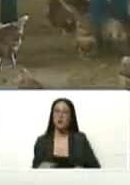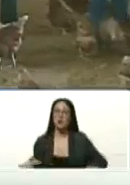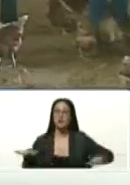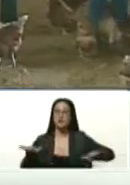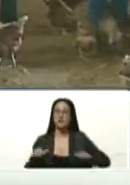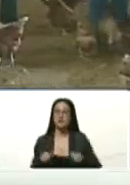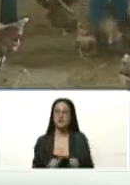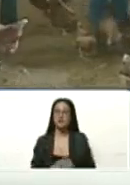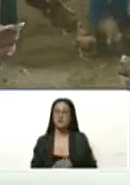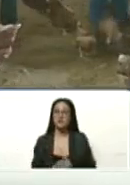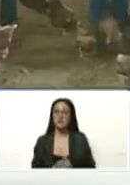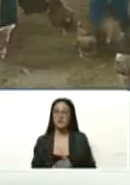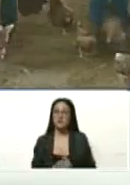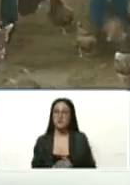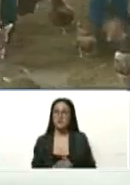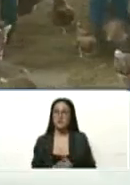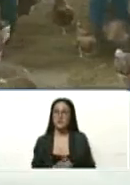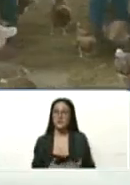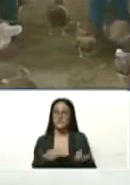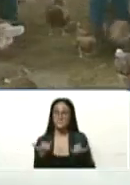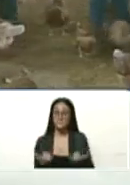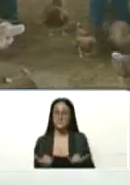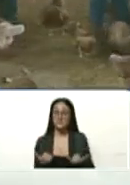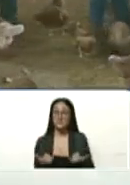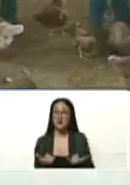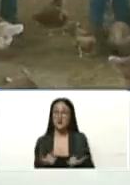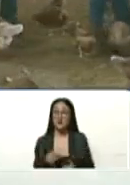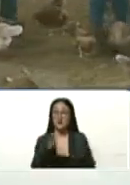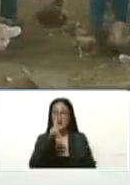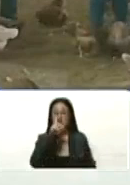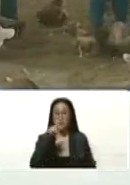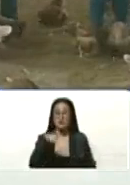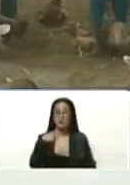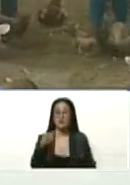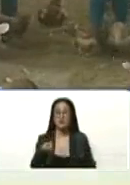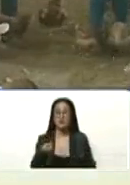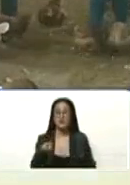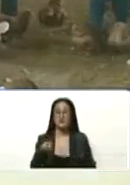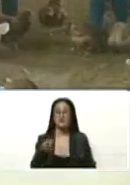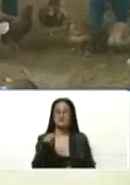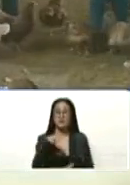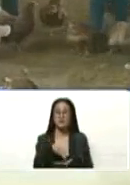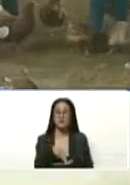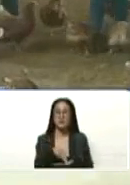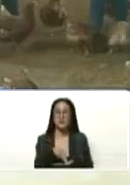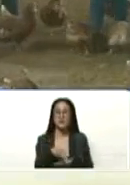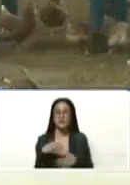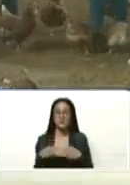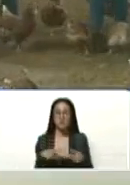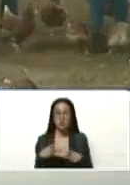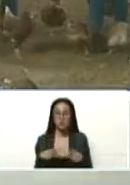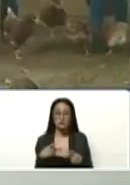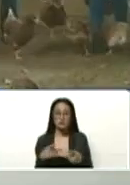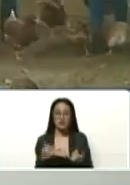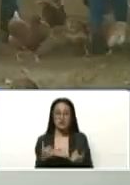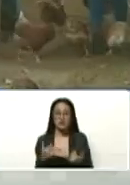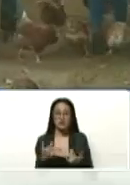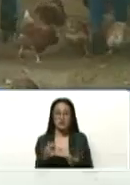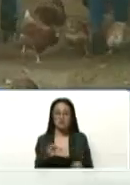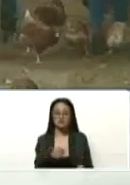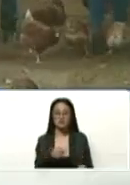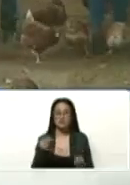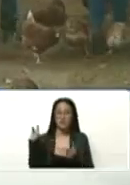consumió. Y nosotros ahora, 4 años después, estamos de pie produciendo y tenemos oferta